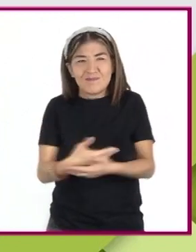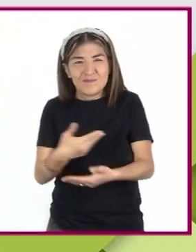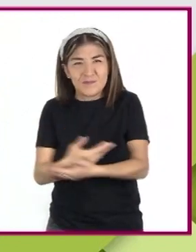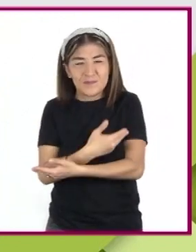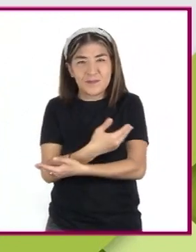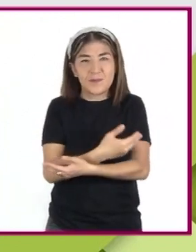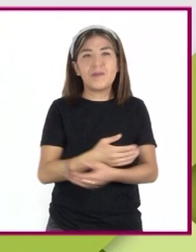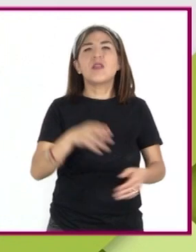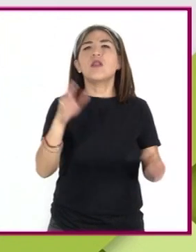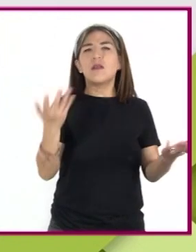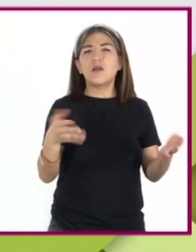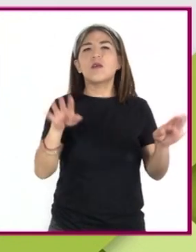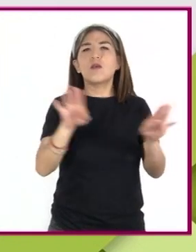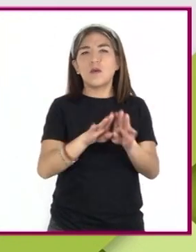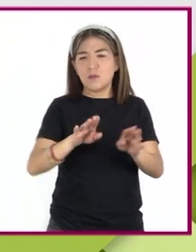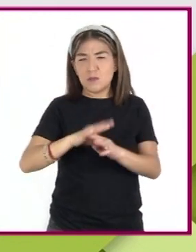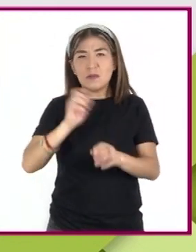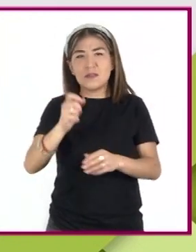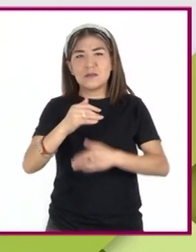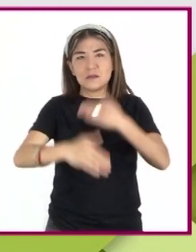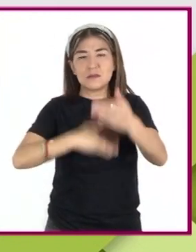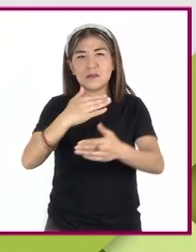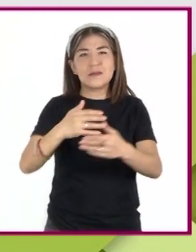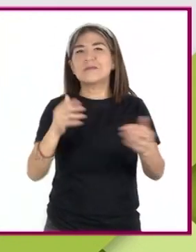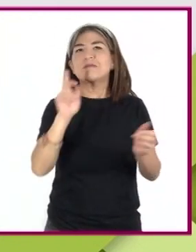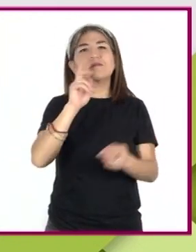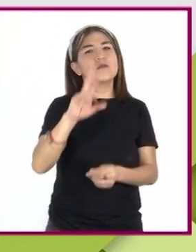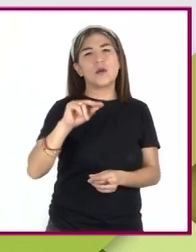Se reproducen de forma asexual.